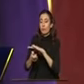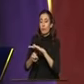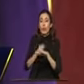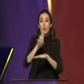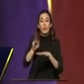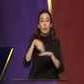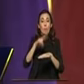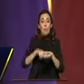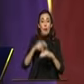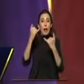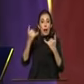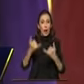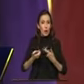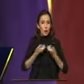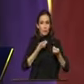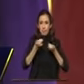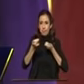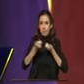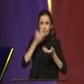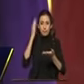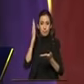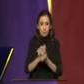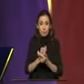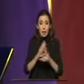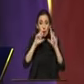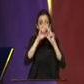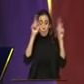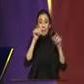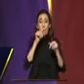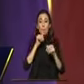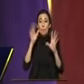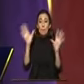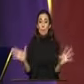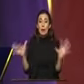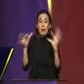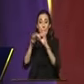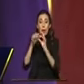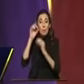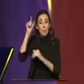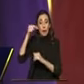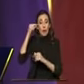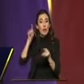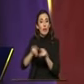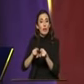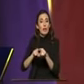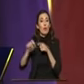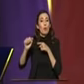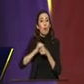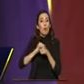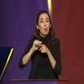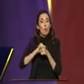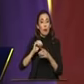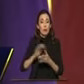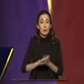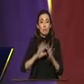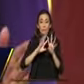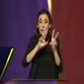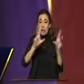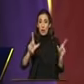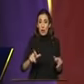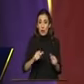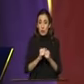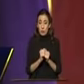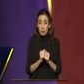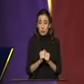Hemos hecho nuestra parte. Ahora requerimos que el sector privado que contrata con el Estado adopte las mismas prácticas. La corrupción